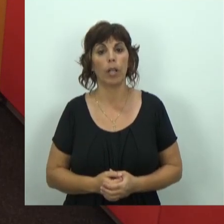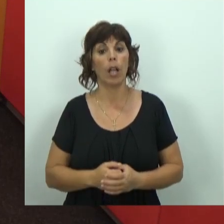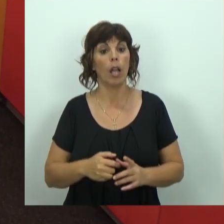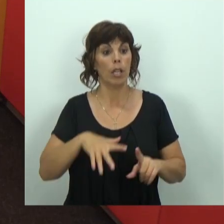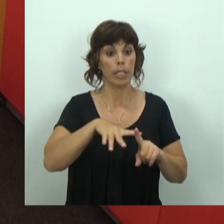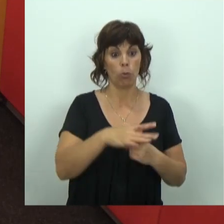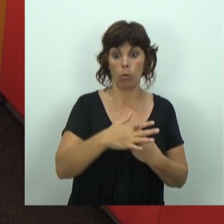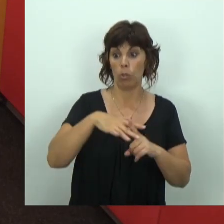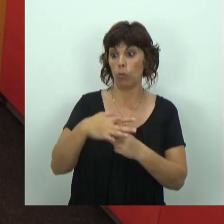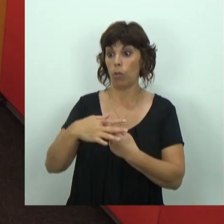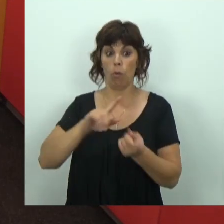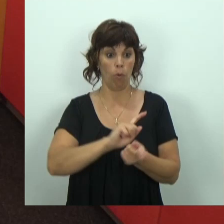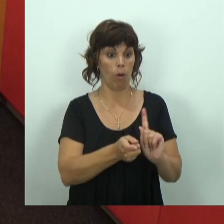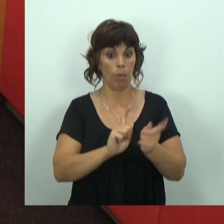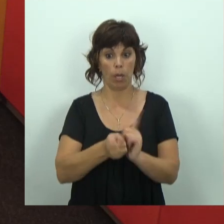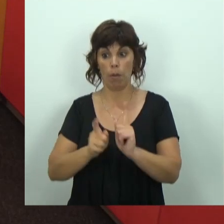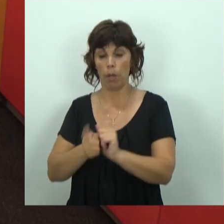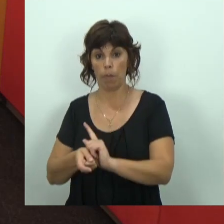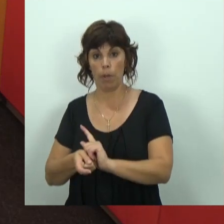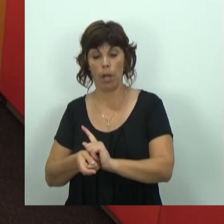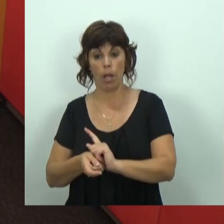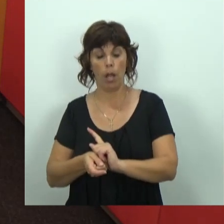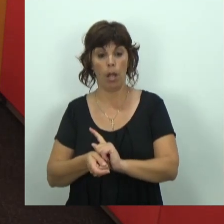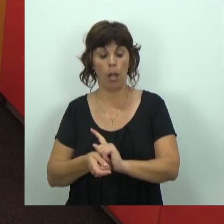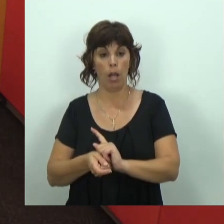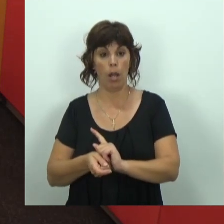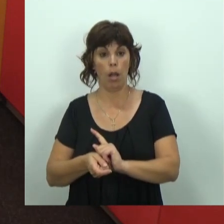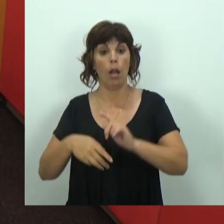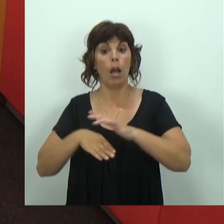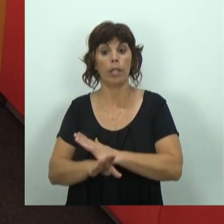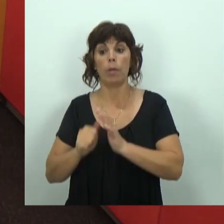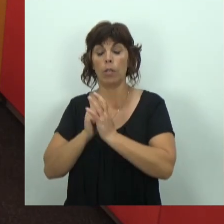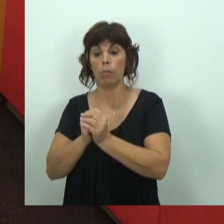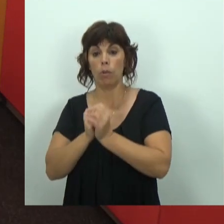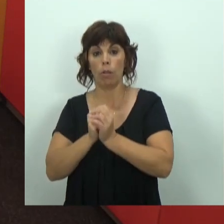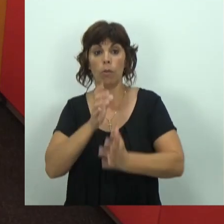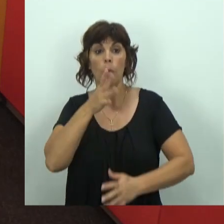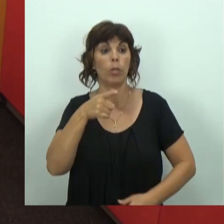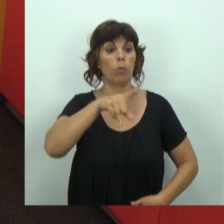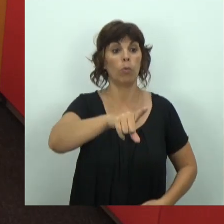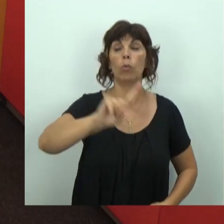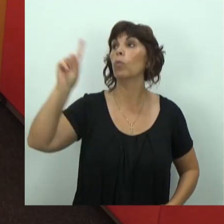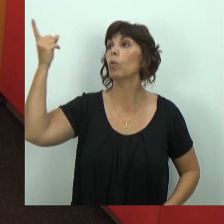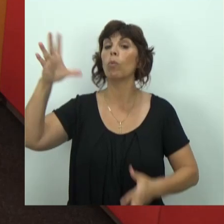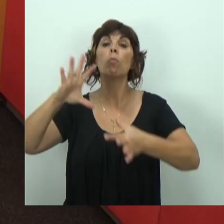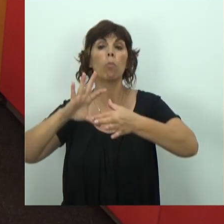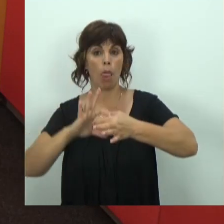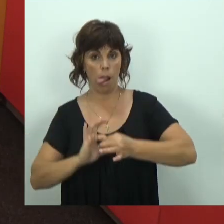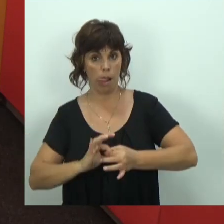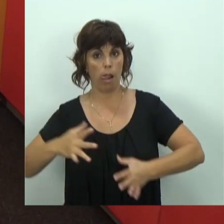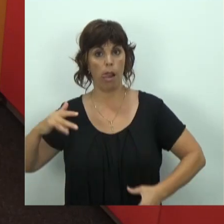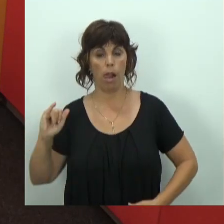situaciones proviene de tu relación con el Señor. La relación con Dios el